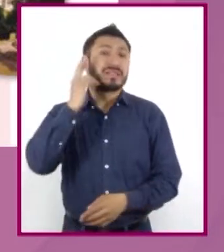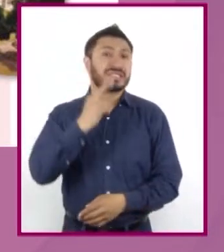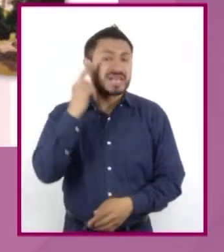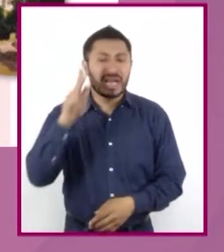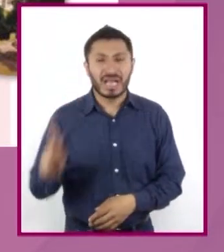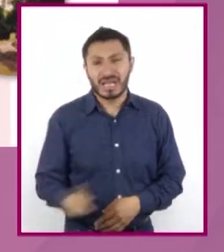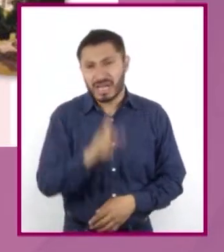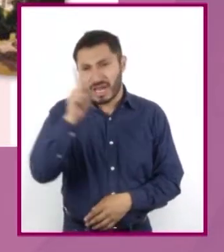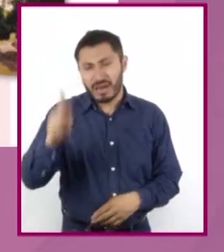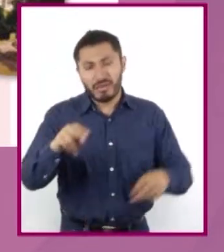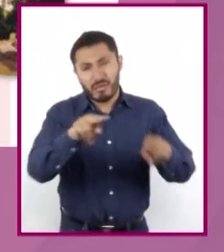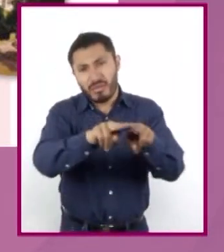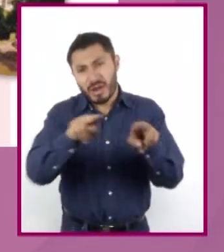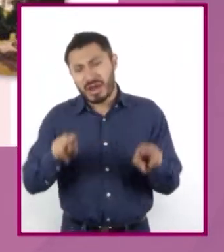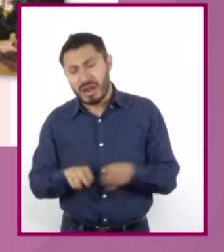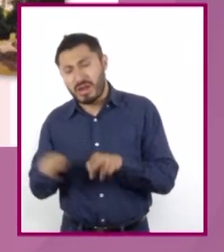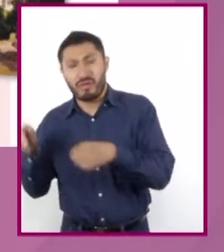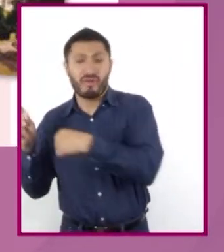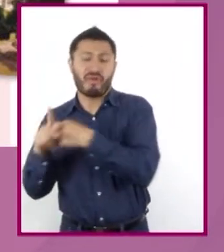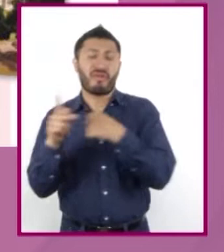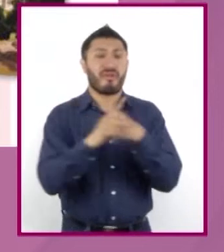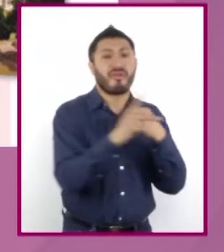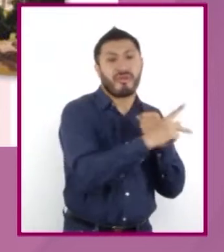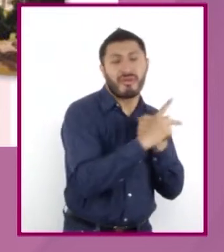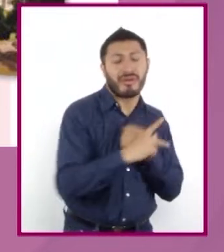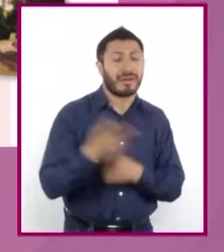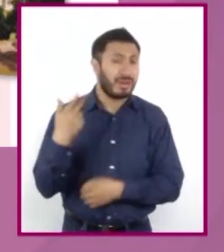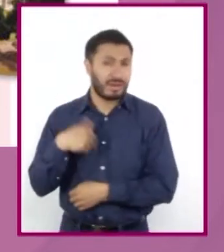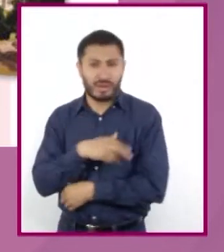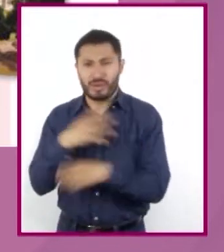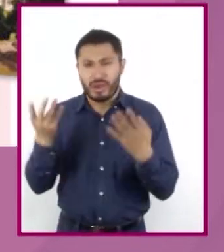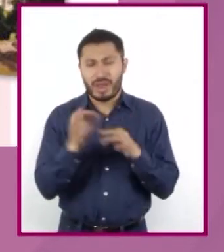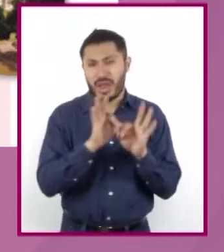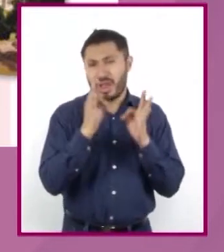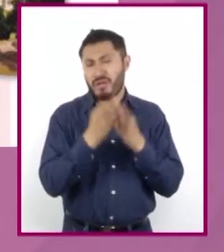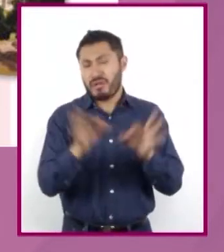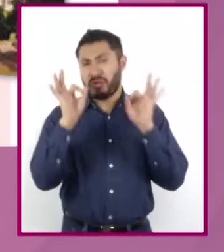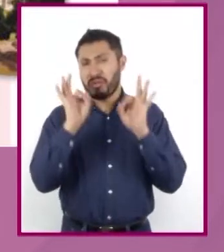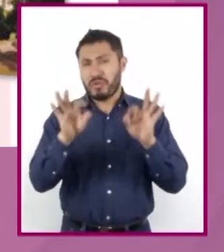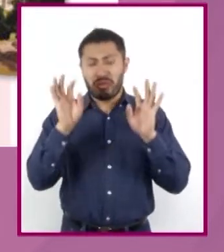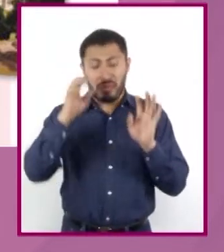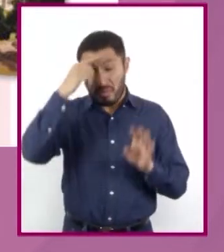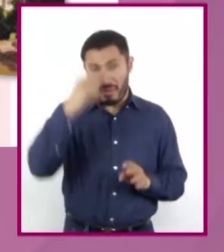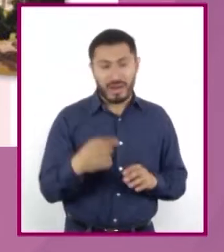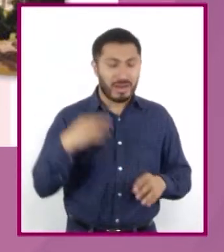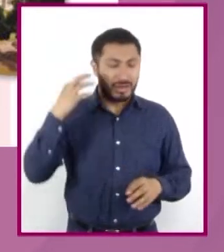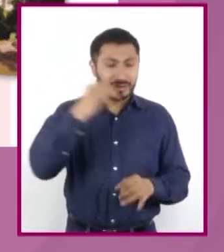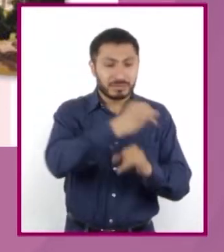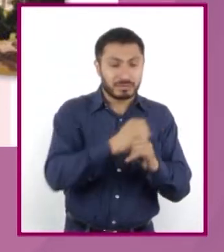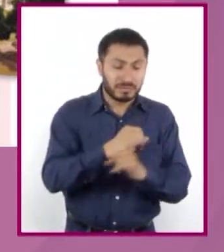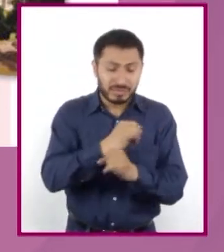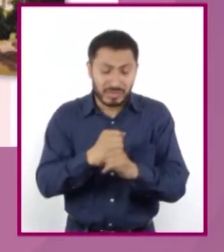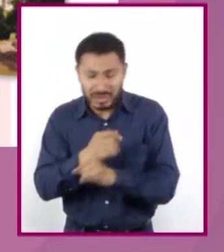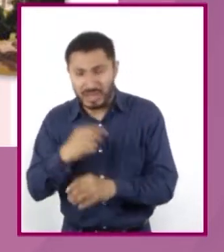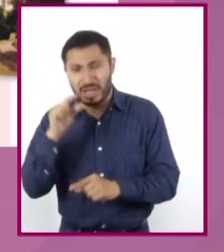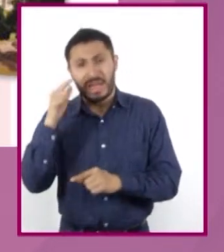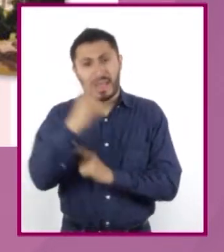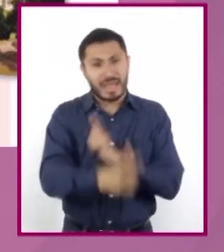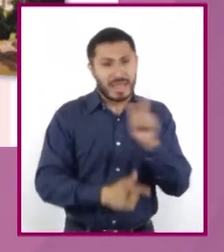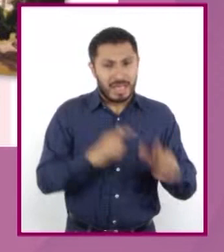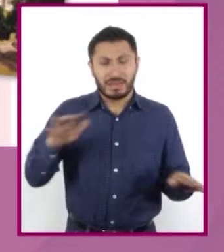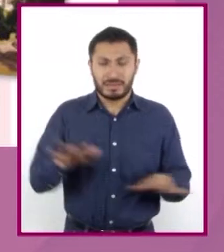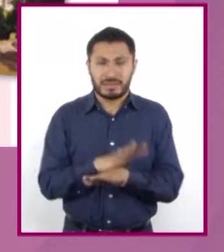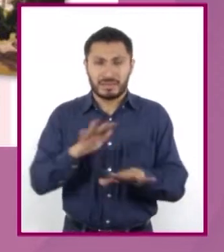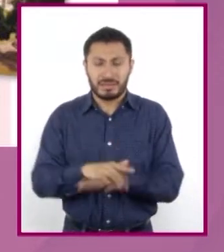Y asimismo, hemos creado métodos refinados para estudiar los cambios lentos que a través de cientos y miles